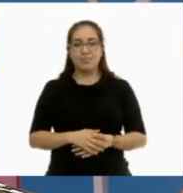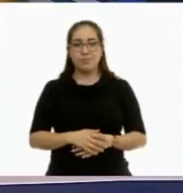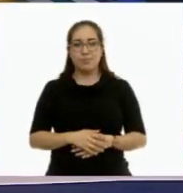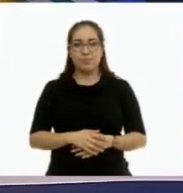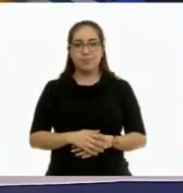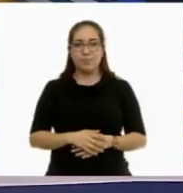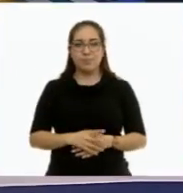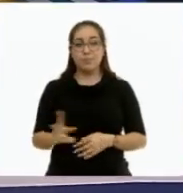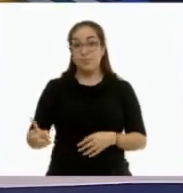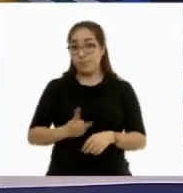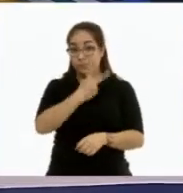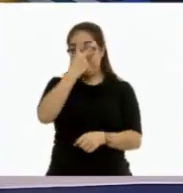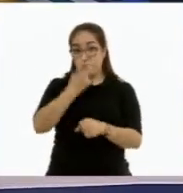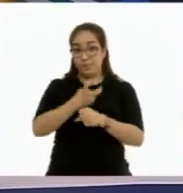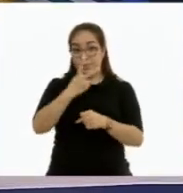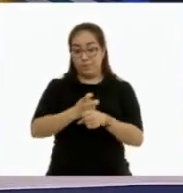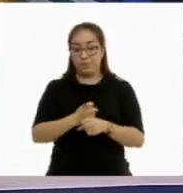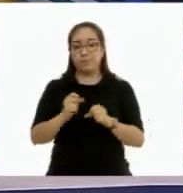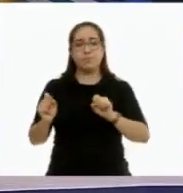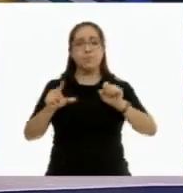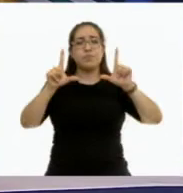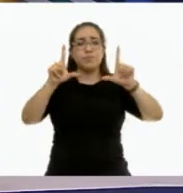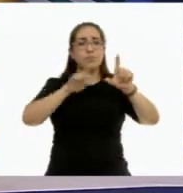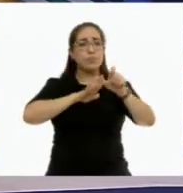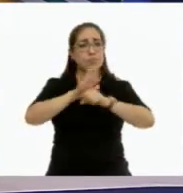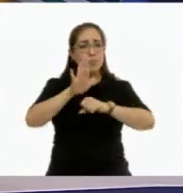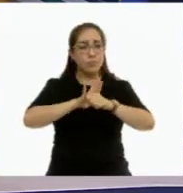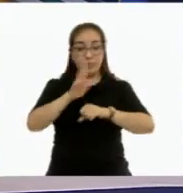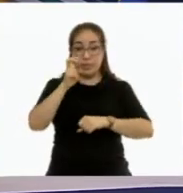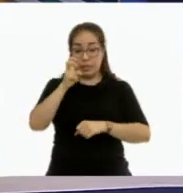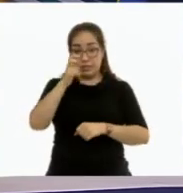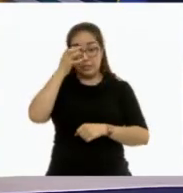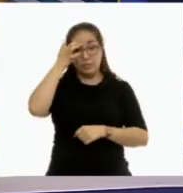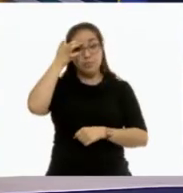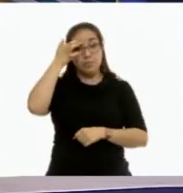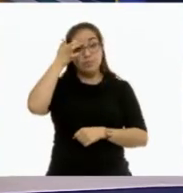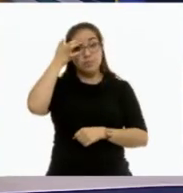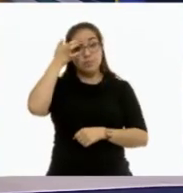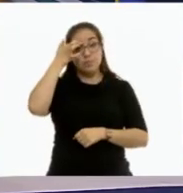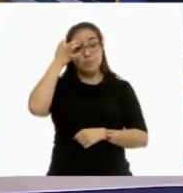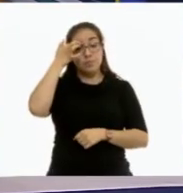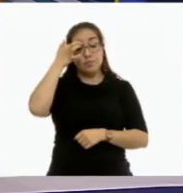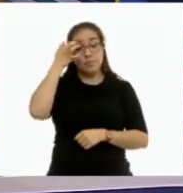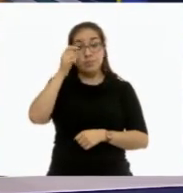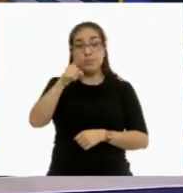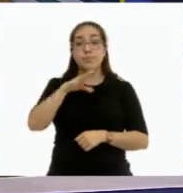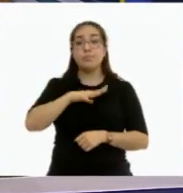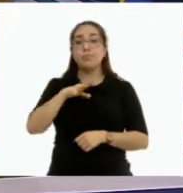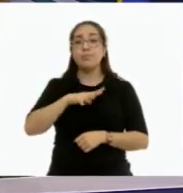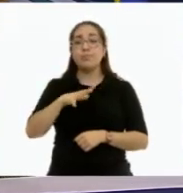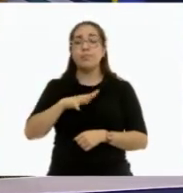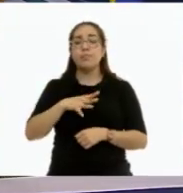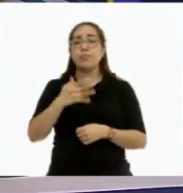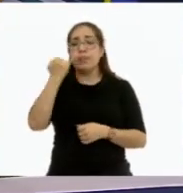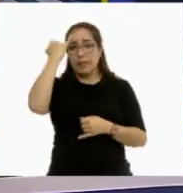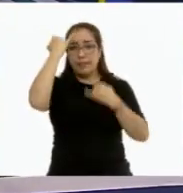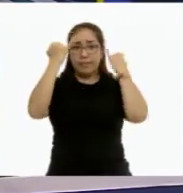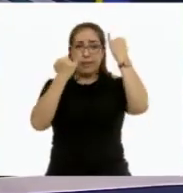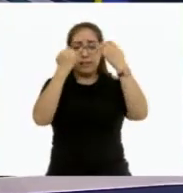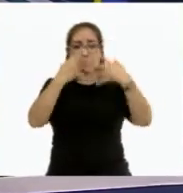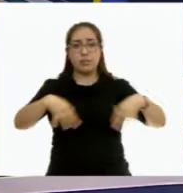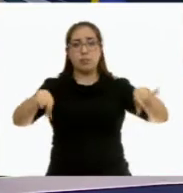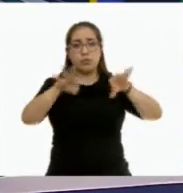Bien, segundo, es una herramienta gráfica que nos presenta conceptos principales de un